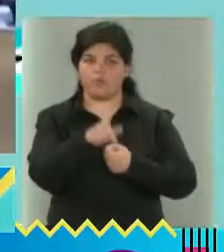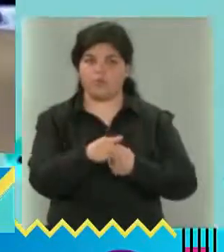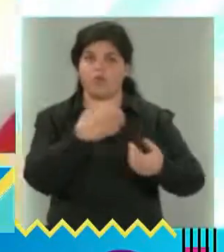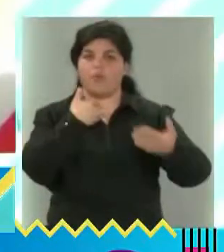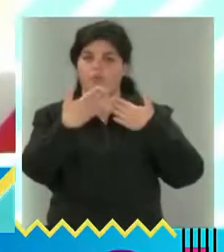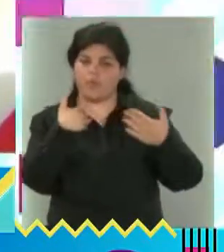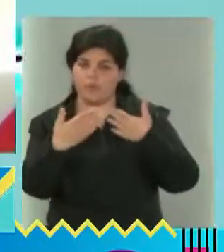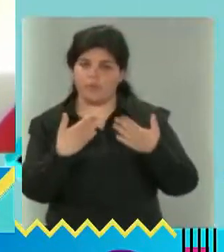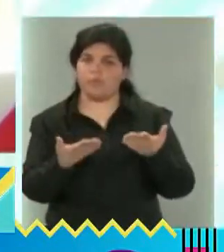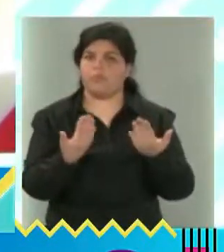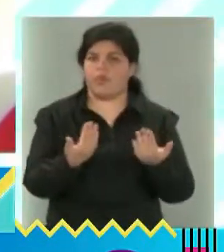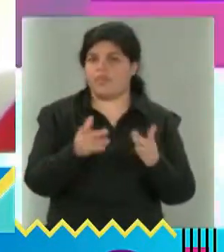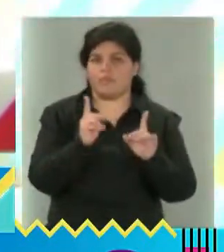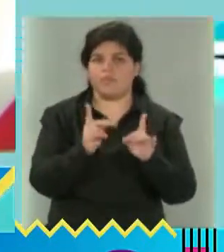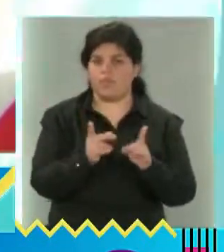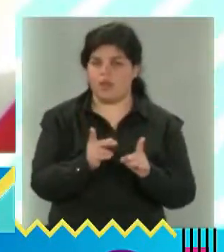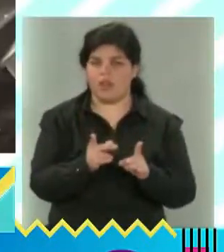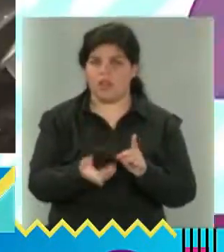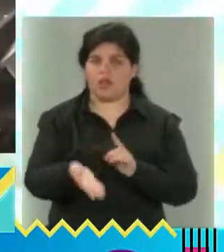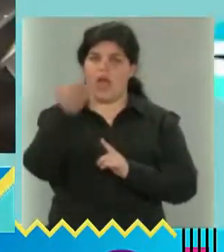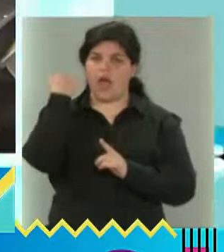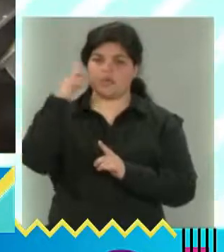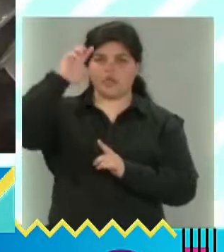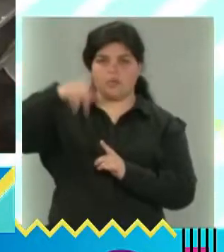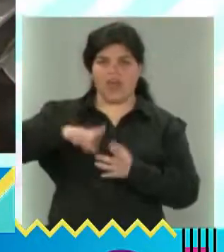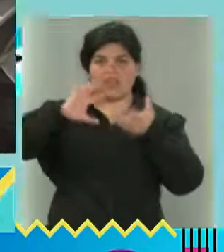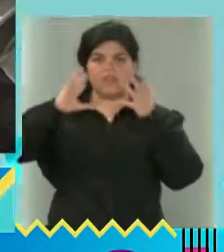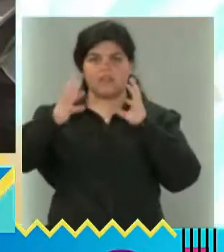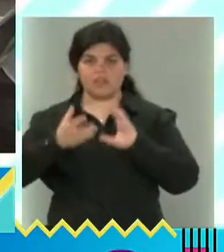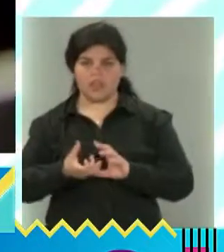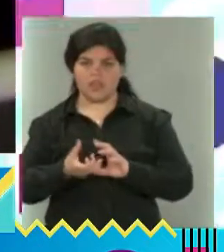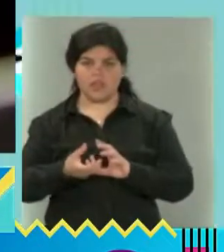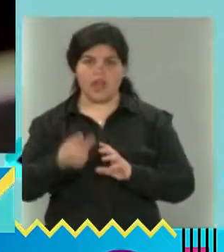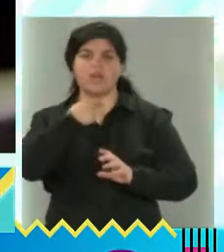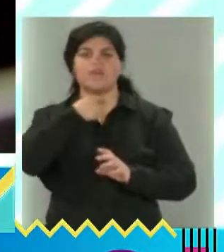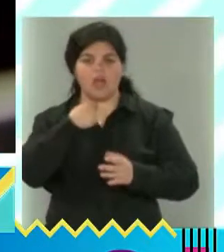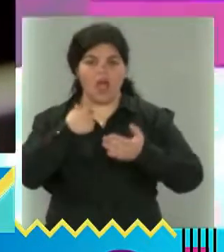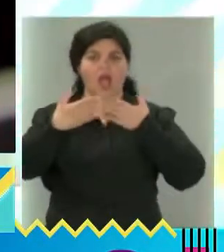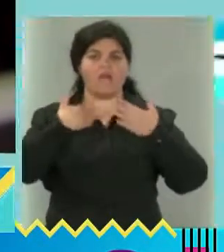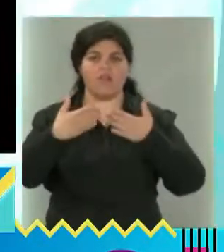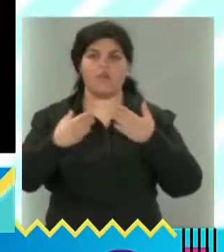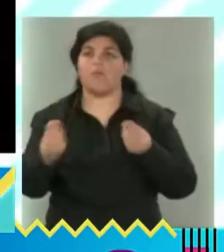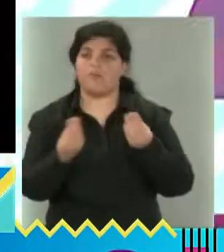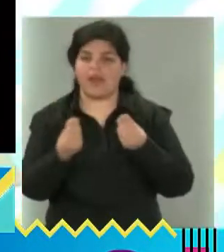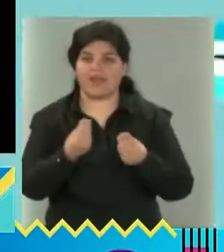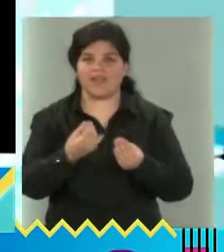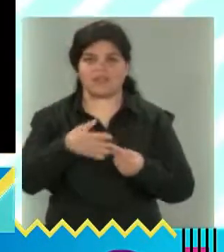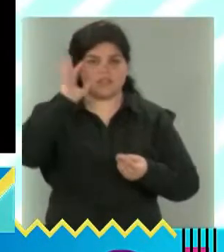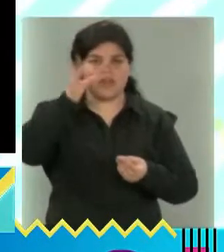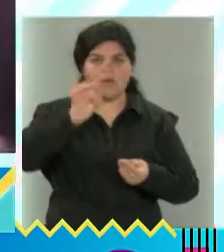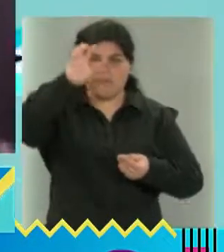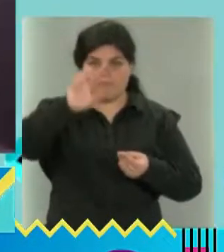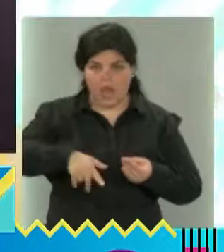diálogo, digamos, desde cuando se creó el plan estratégico, para poder dar esos golpes de timón que son necesarios. O sea, un plan estratégico